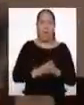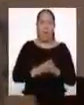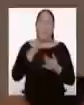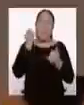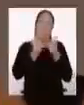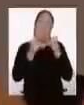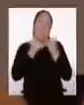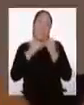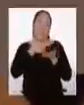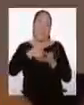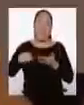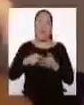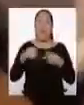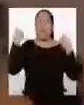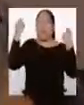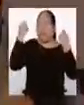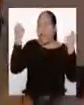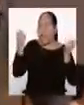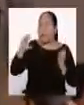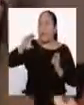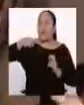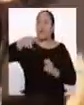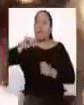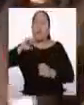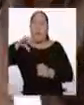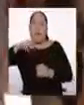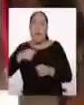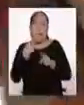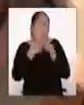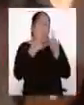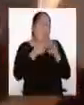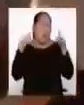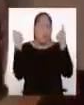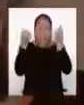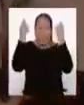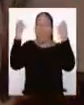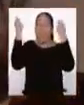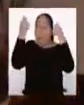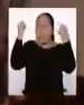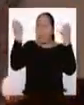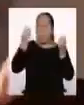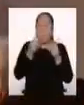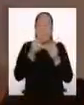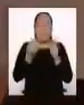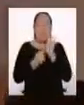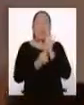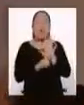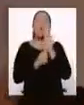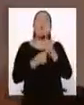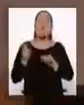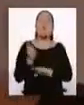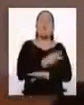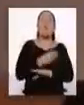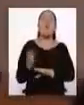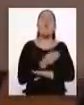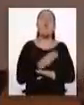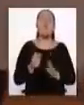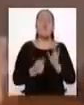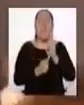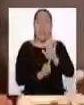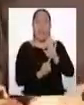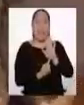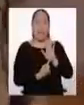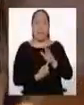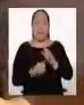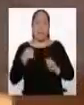fiesta de Chupaca, la fiesta de Sicaya, fiestas por todos lados. Entonces, era una invasión de folclore alucinante para un niño